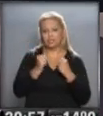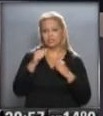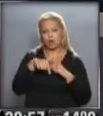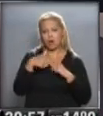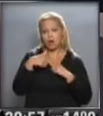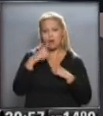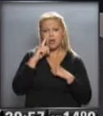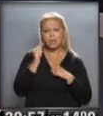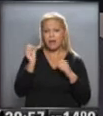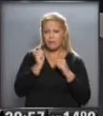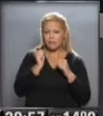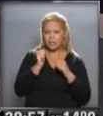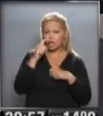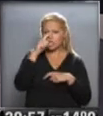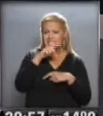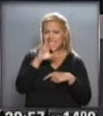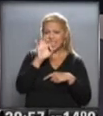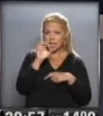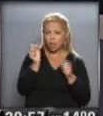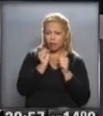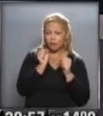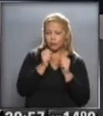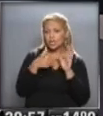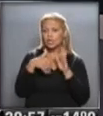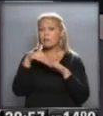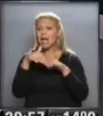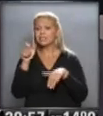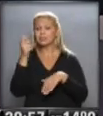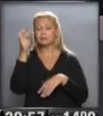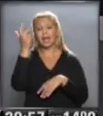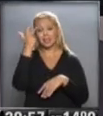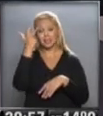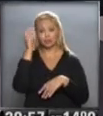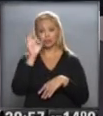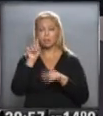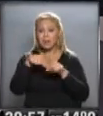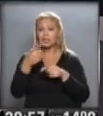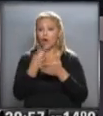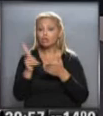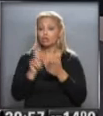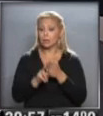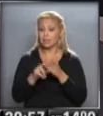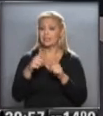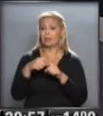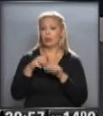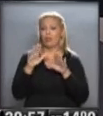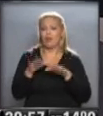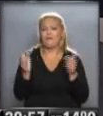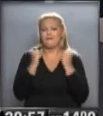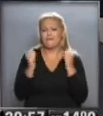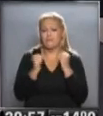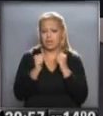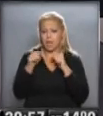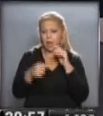una jornada bastante fría. 7 grados fue la mínima y apenas 18 grados la temperatura máxima. Mañana se repetirán las temperaturas muy bajas durante la mañana.